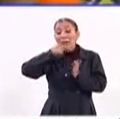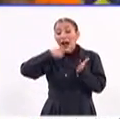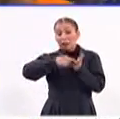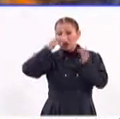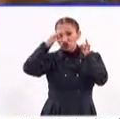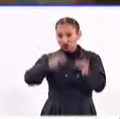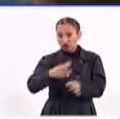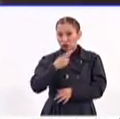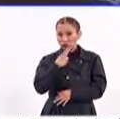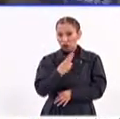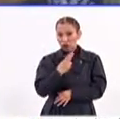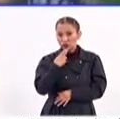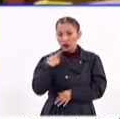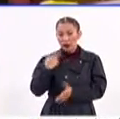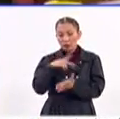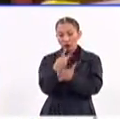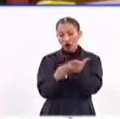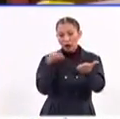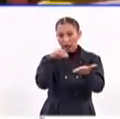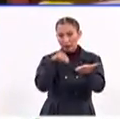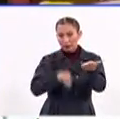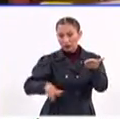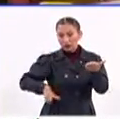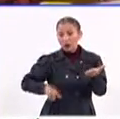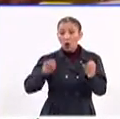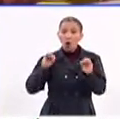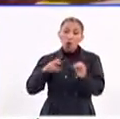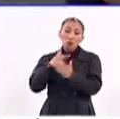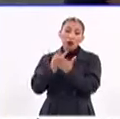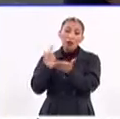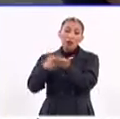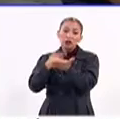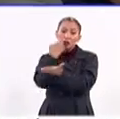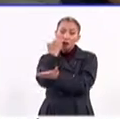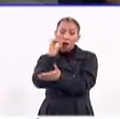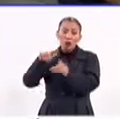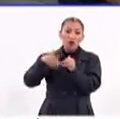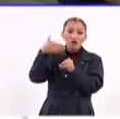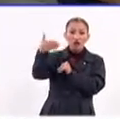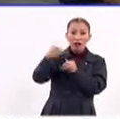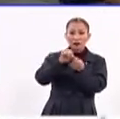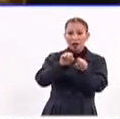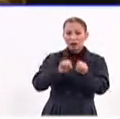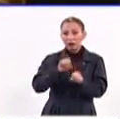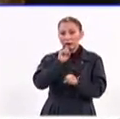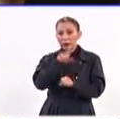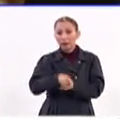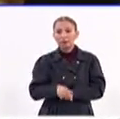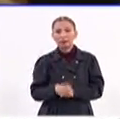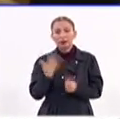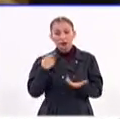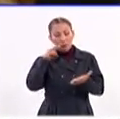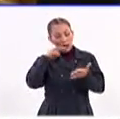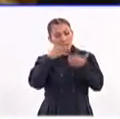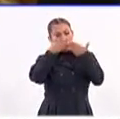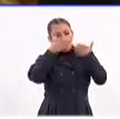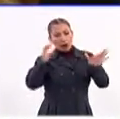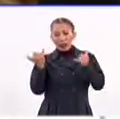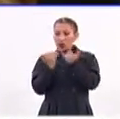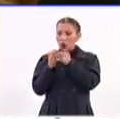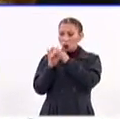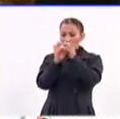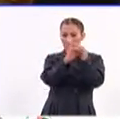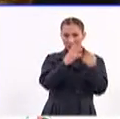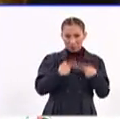sea correctamente aplicado en políticas públicas o programas escolares dentro y fuera de las aulas. Logra una visión compartida de